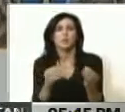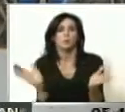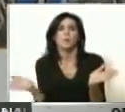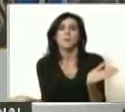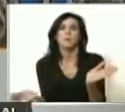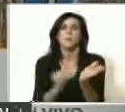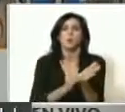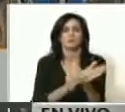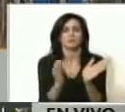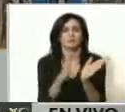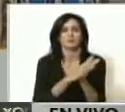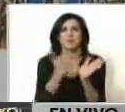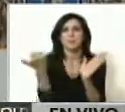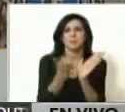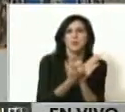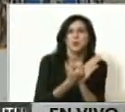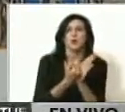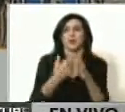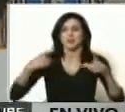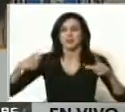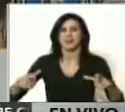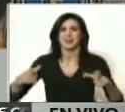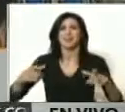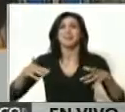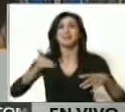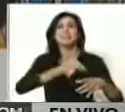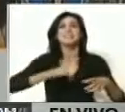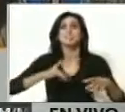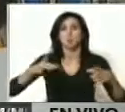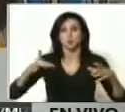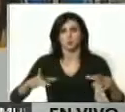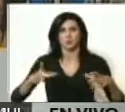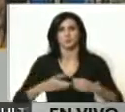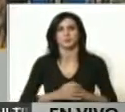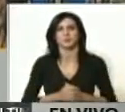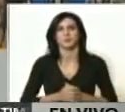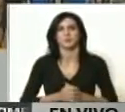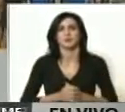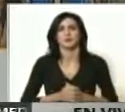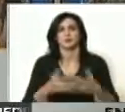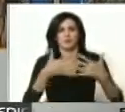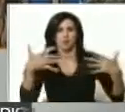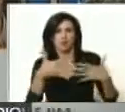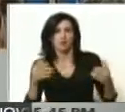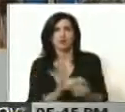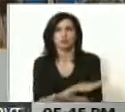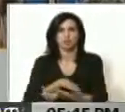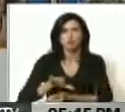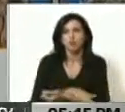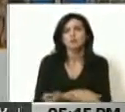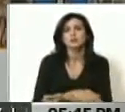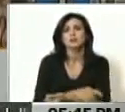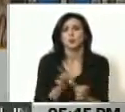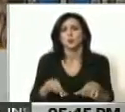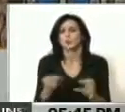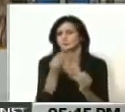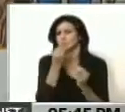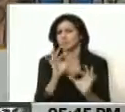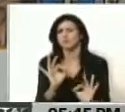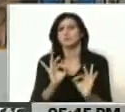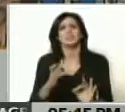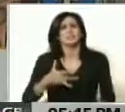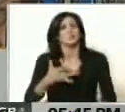nuestros discos, las partituras, todo este trabajo. Bueno, esto es un espacio maravilloso y nosotros sentimos un orgullo